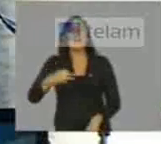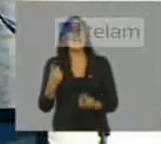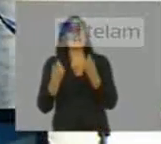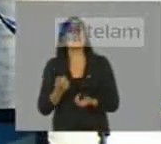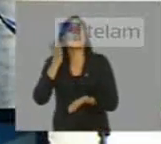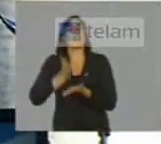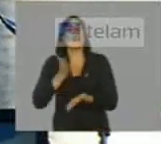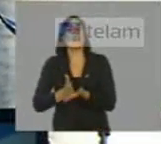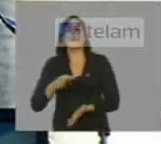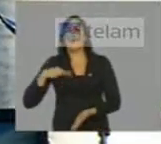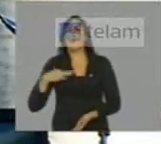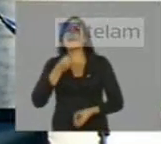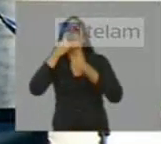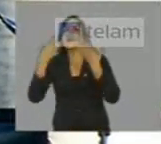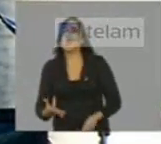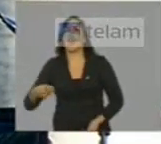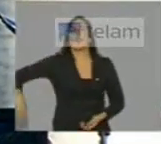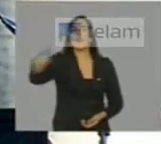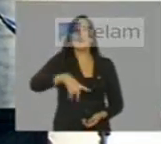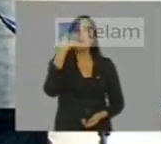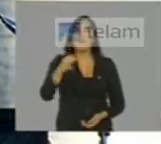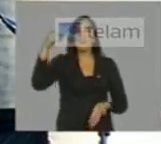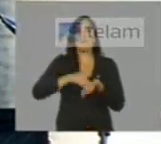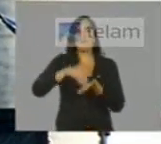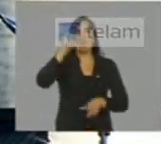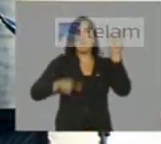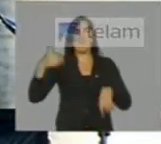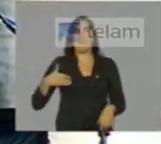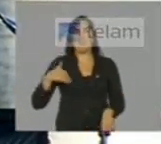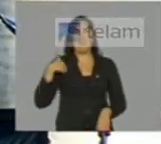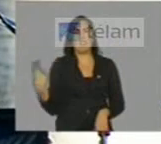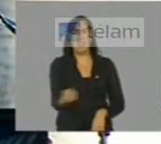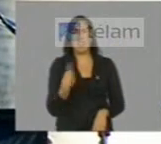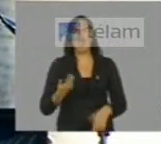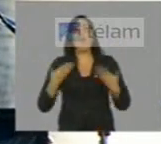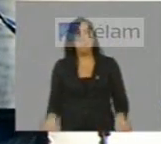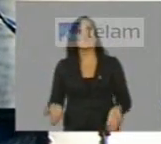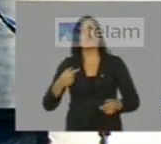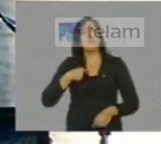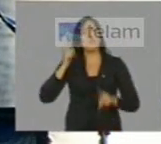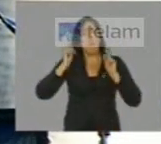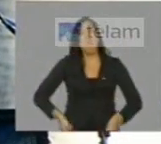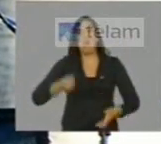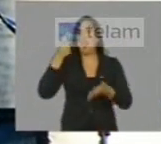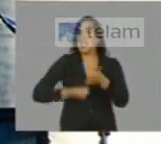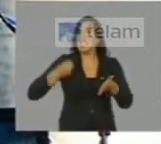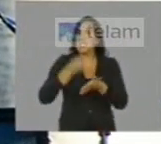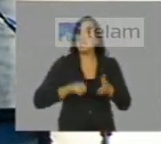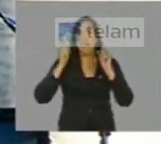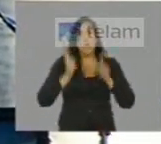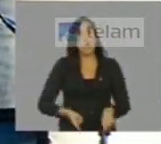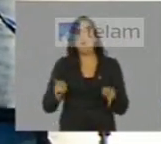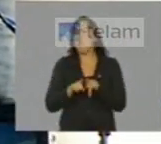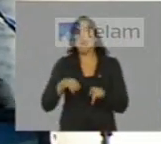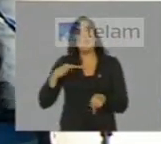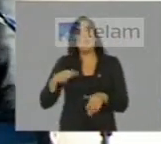mejor por parte de los 40 millones de argentinos, y por eso me voy a seguir jugando como lo hice toda